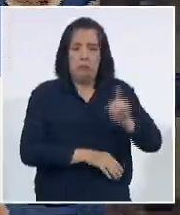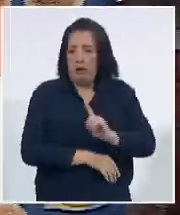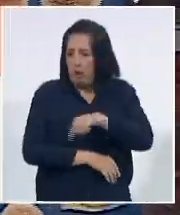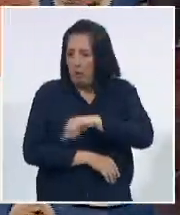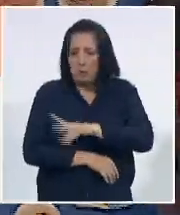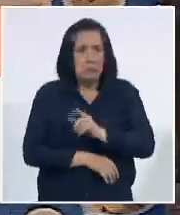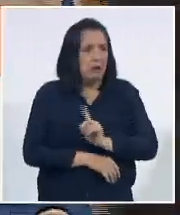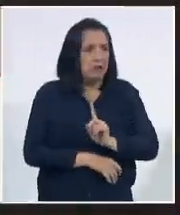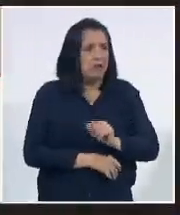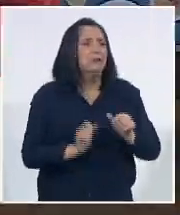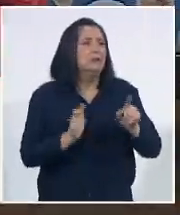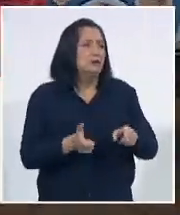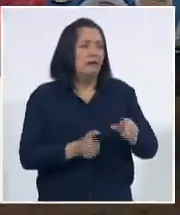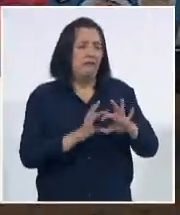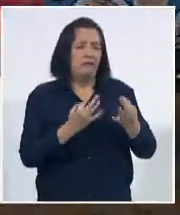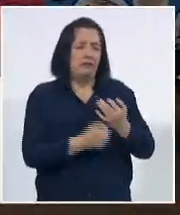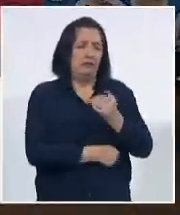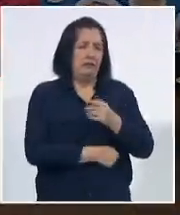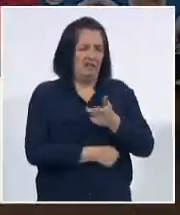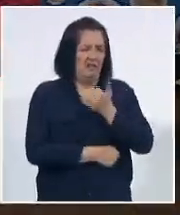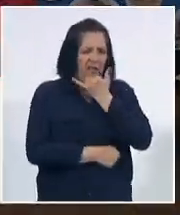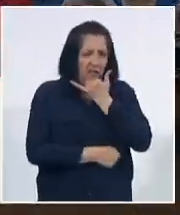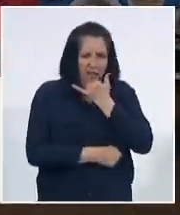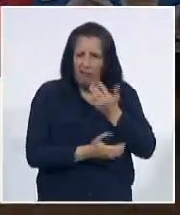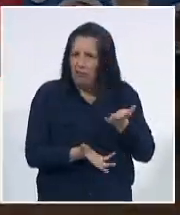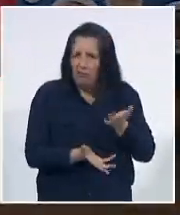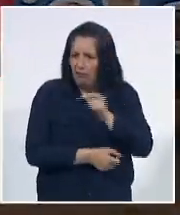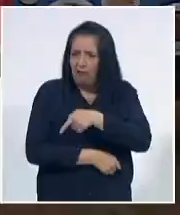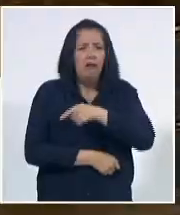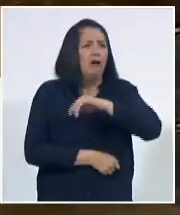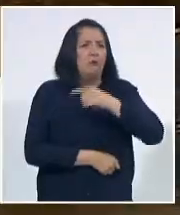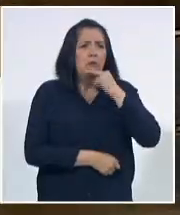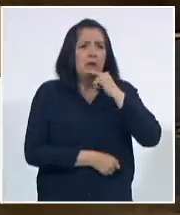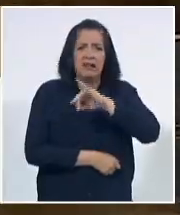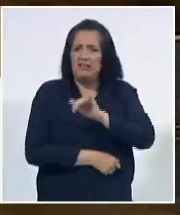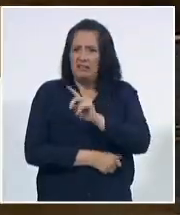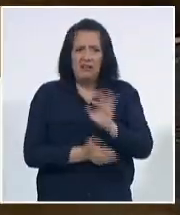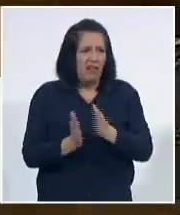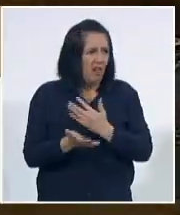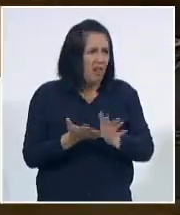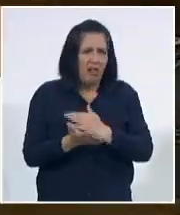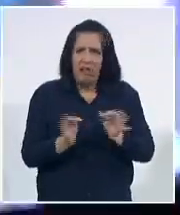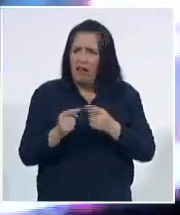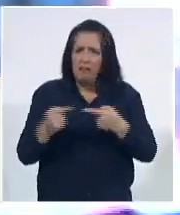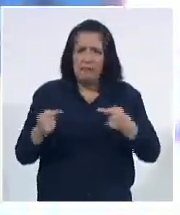víctima presumen que se trataría de un error, pues para ellos, Janet Ramos no tenía enemigos